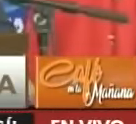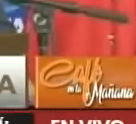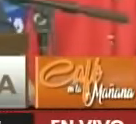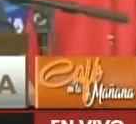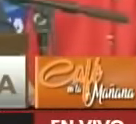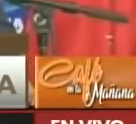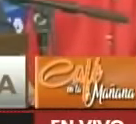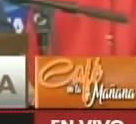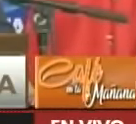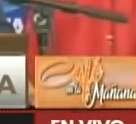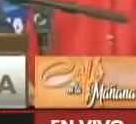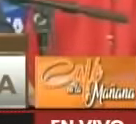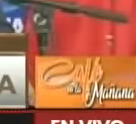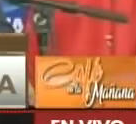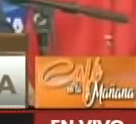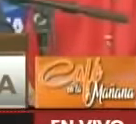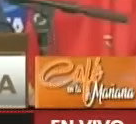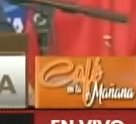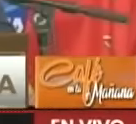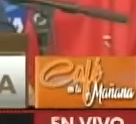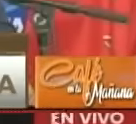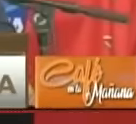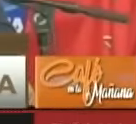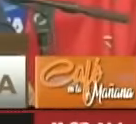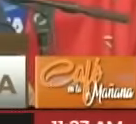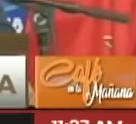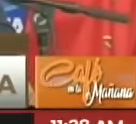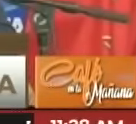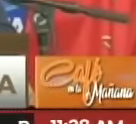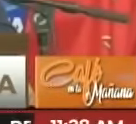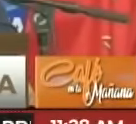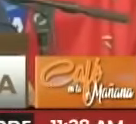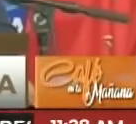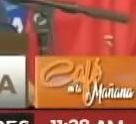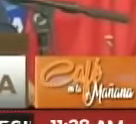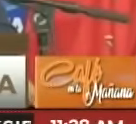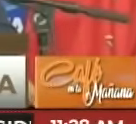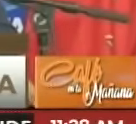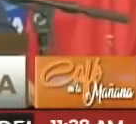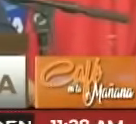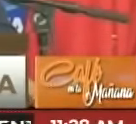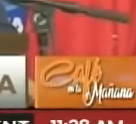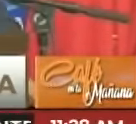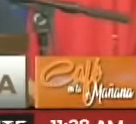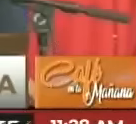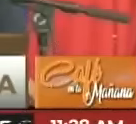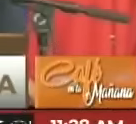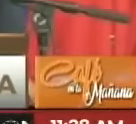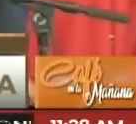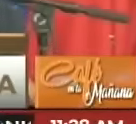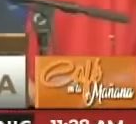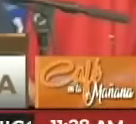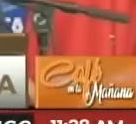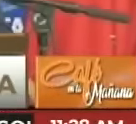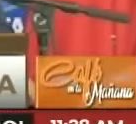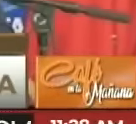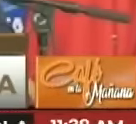distingo político, sin distingo ideológico, social ni de clase,